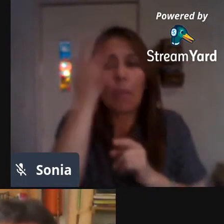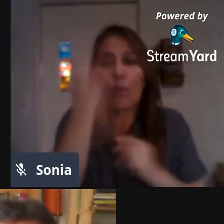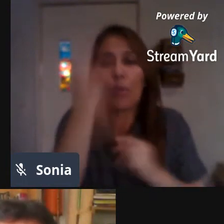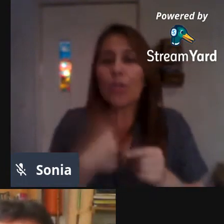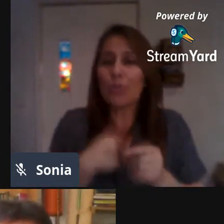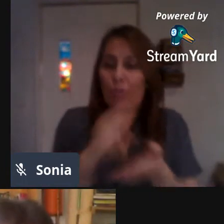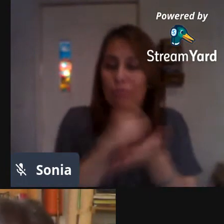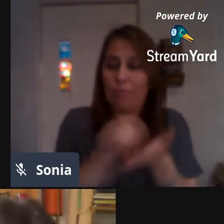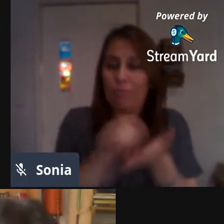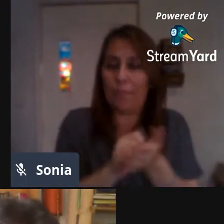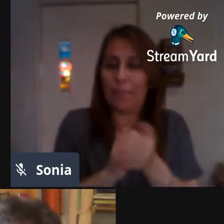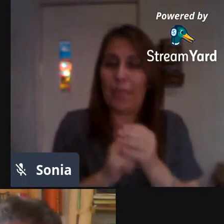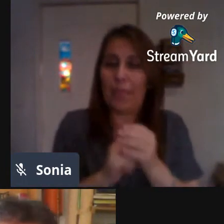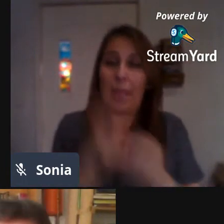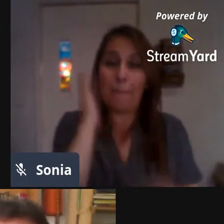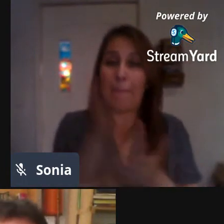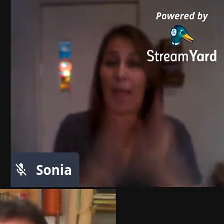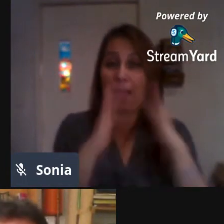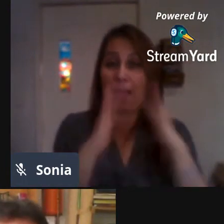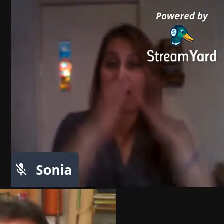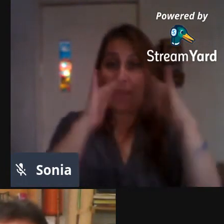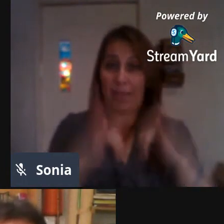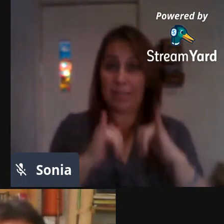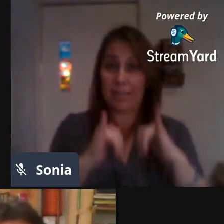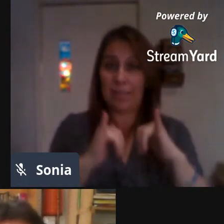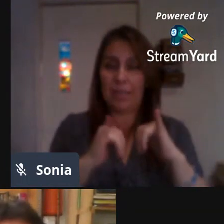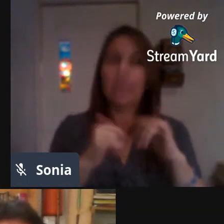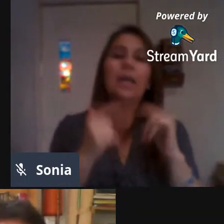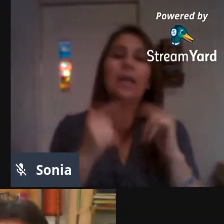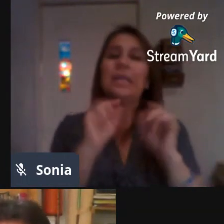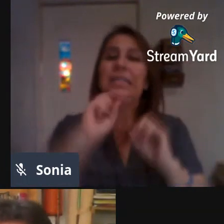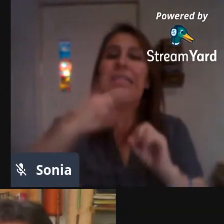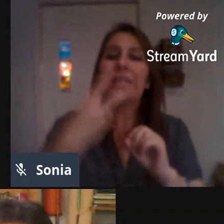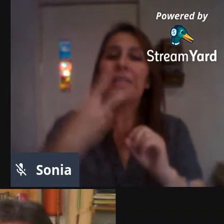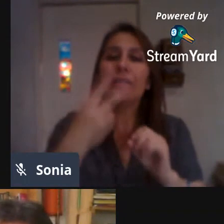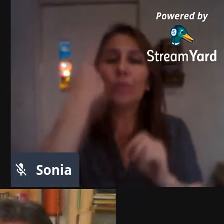aquí voy a leer un parrafito de un texto